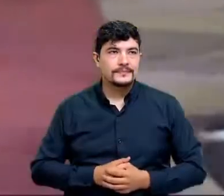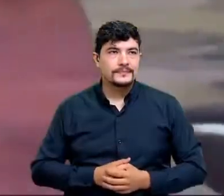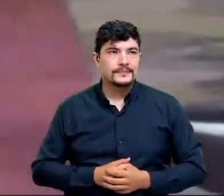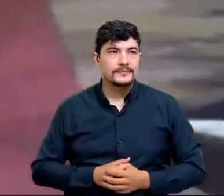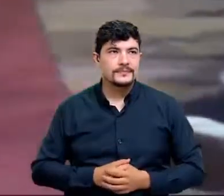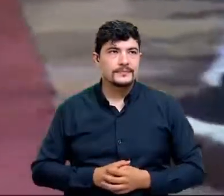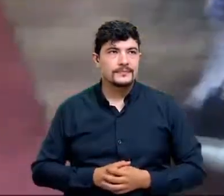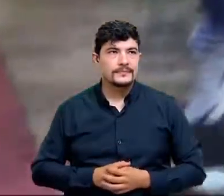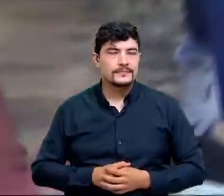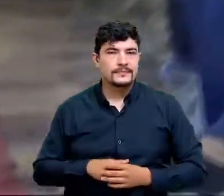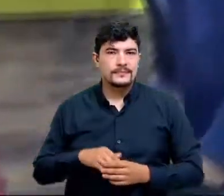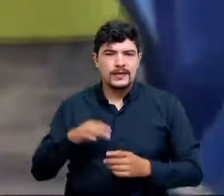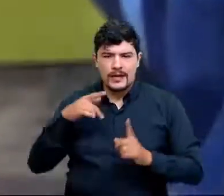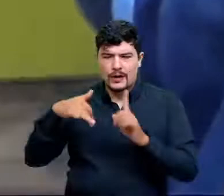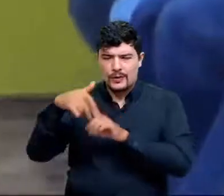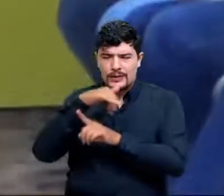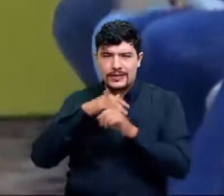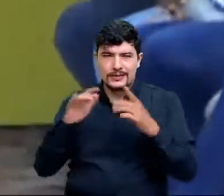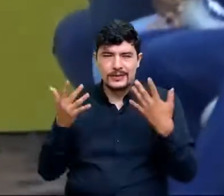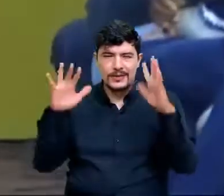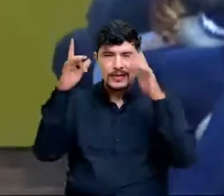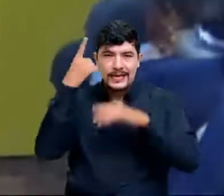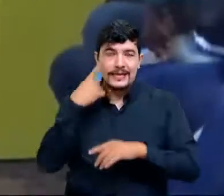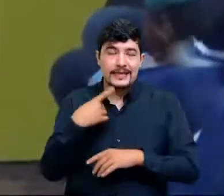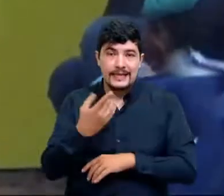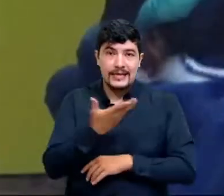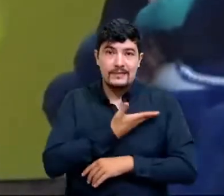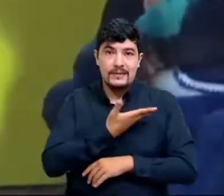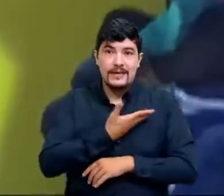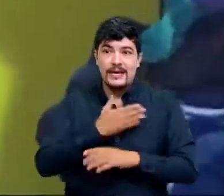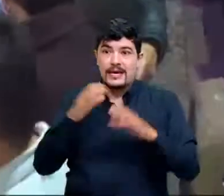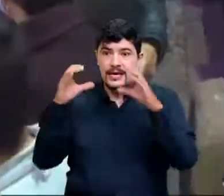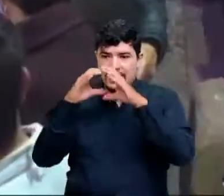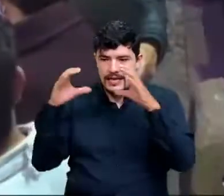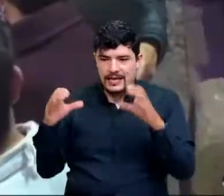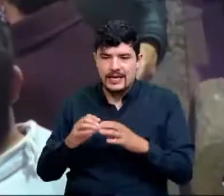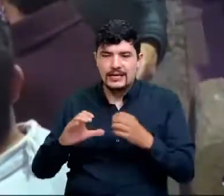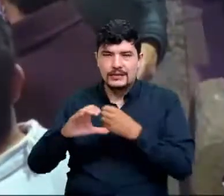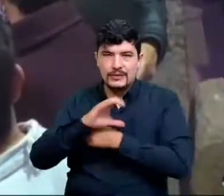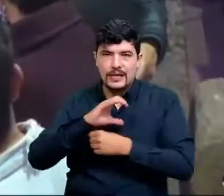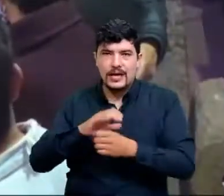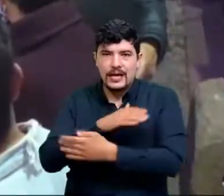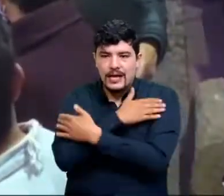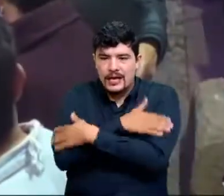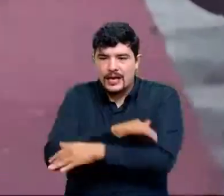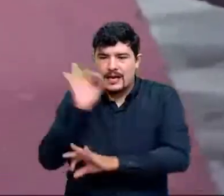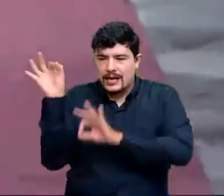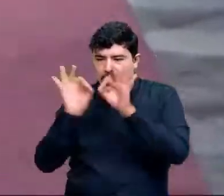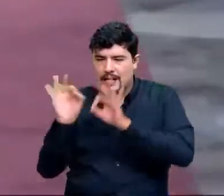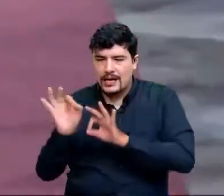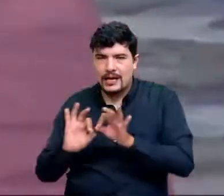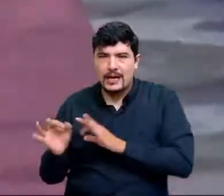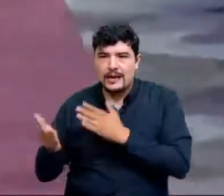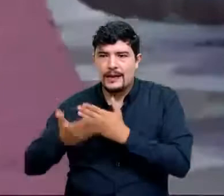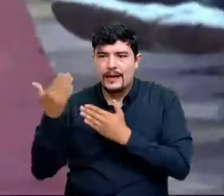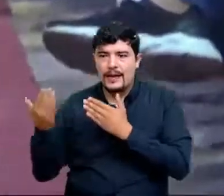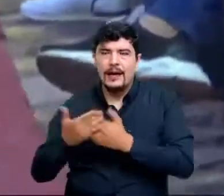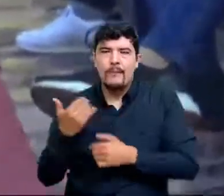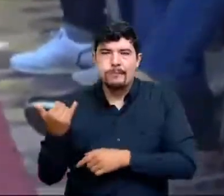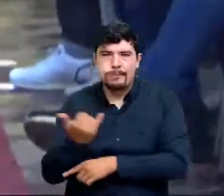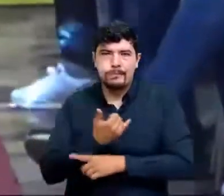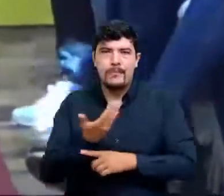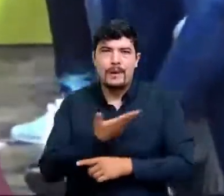tiene el marco de la celebración del día de las madres la cámara de comercio- de pamplona organizó la pasarela de moda para